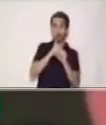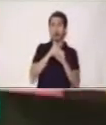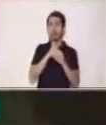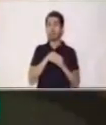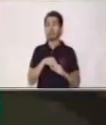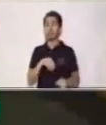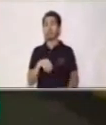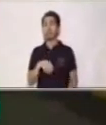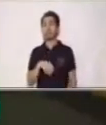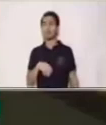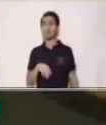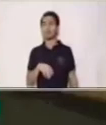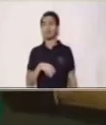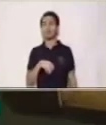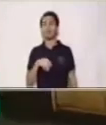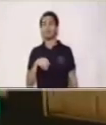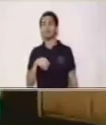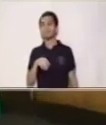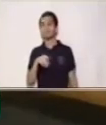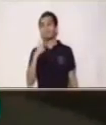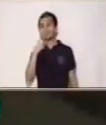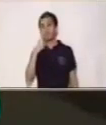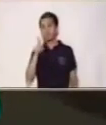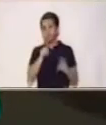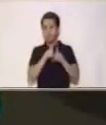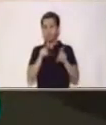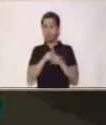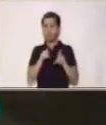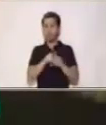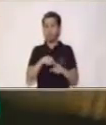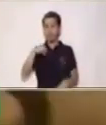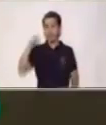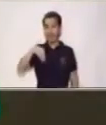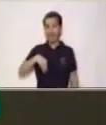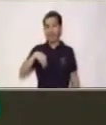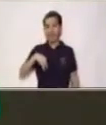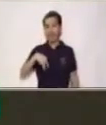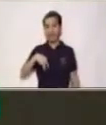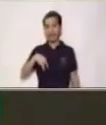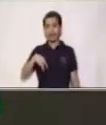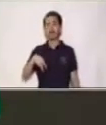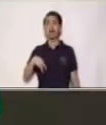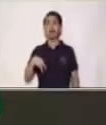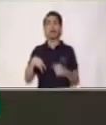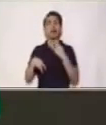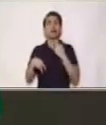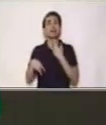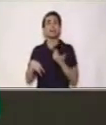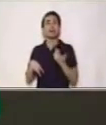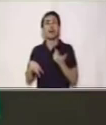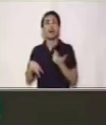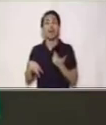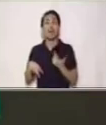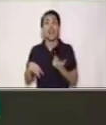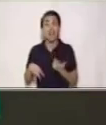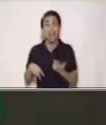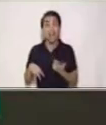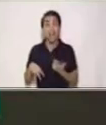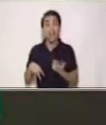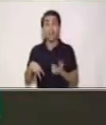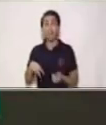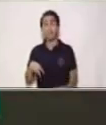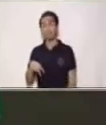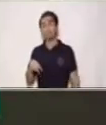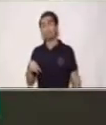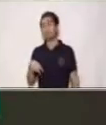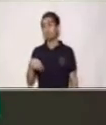¿verdad? También vamos a encontrar la letra N, que su sonido es la N, y cuando agregamos las